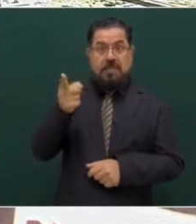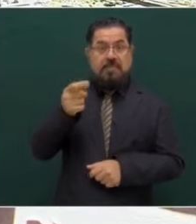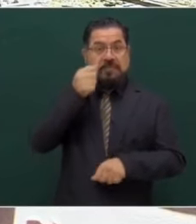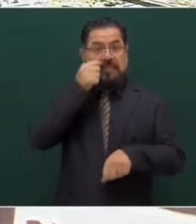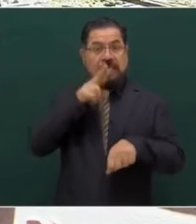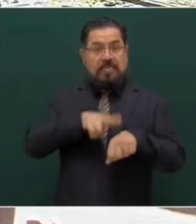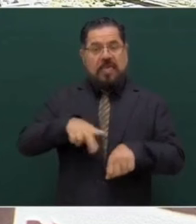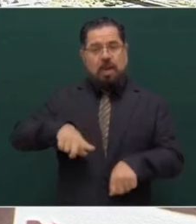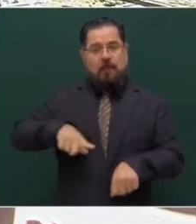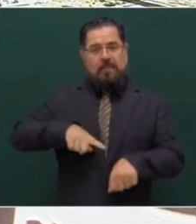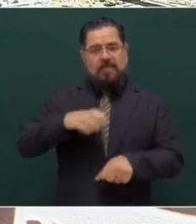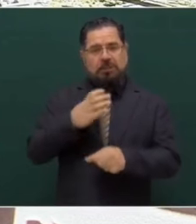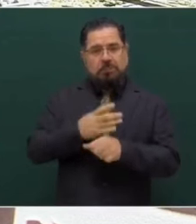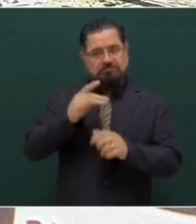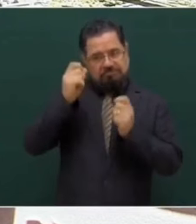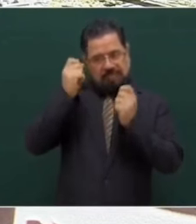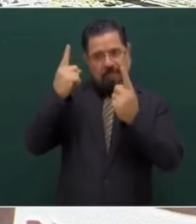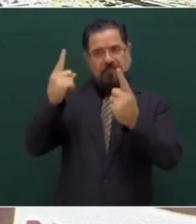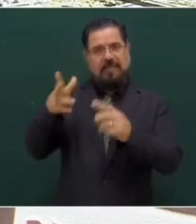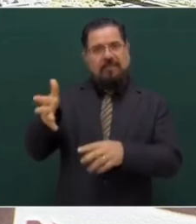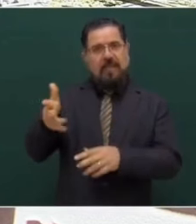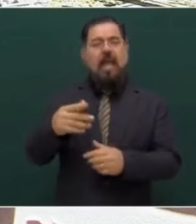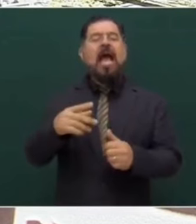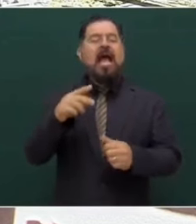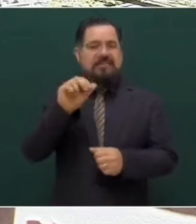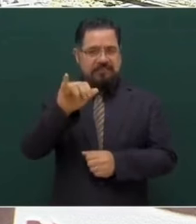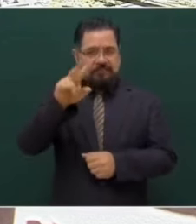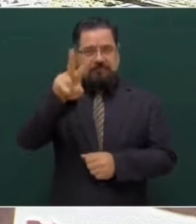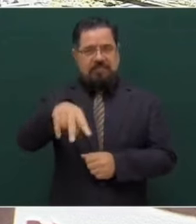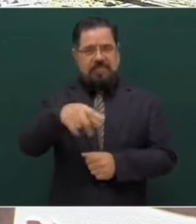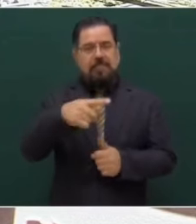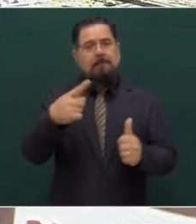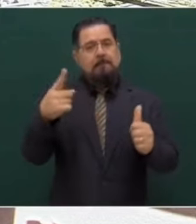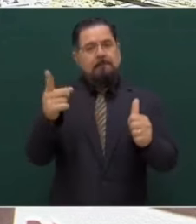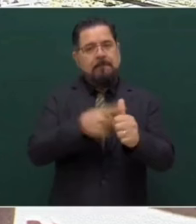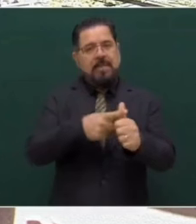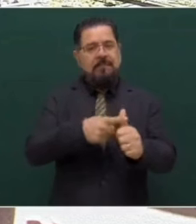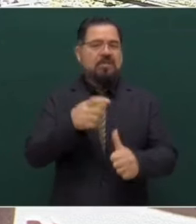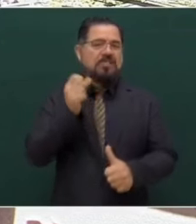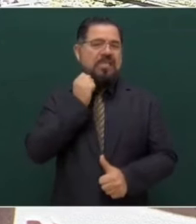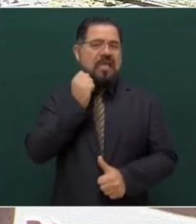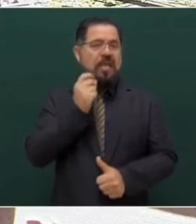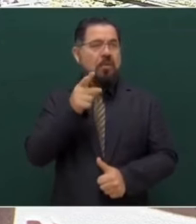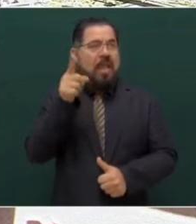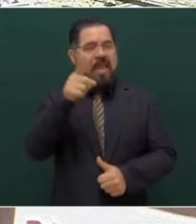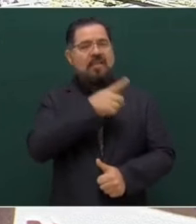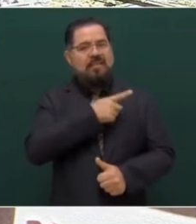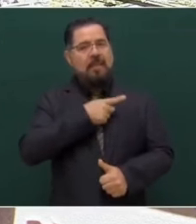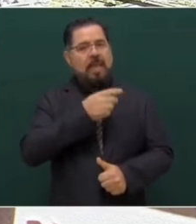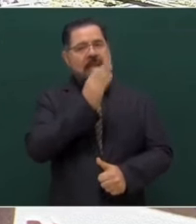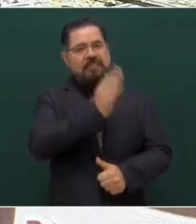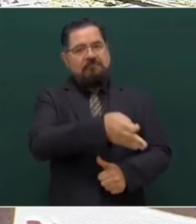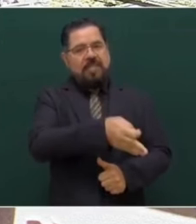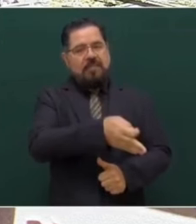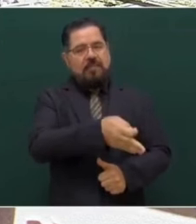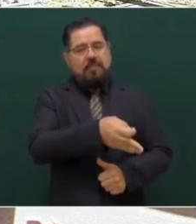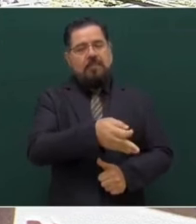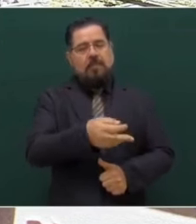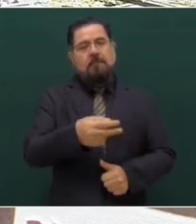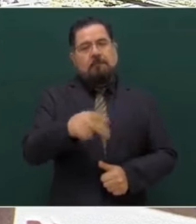que sí, tiene primero que aprobar el Senado, pero sí, ya estamos viendo nosotros,